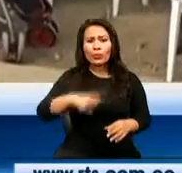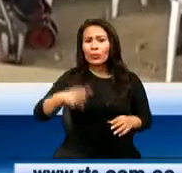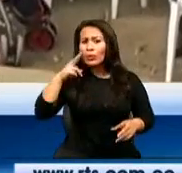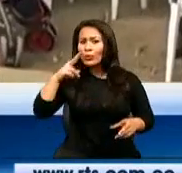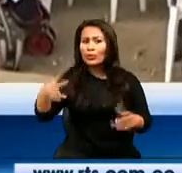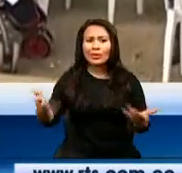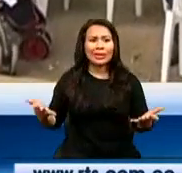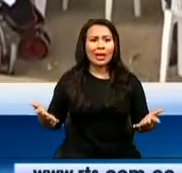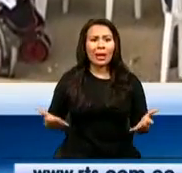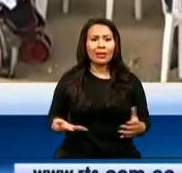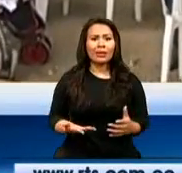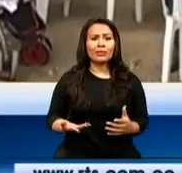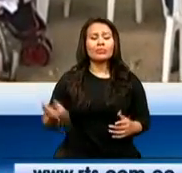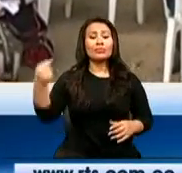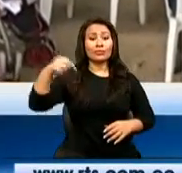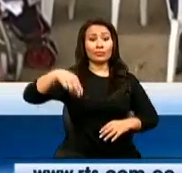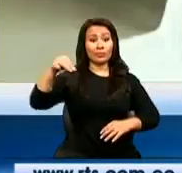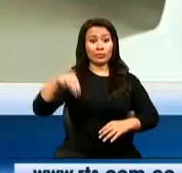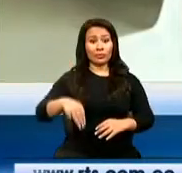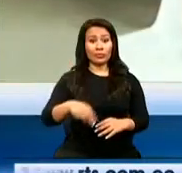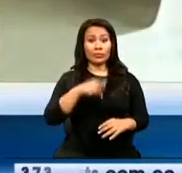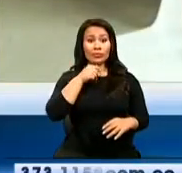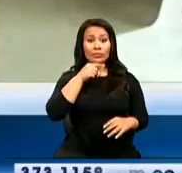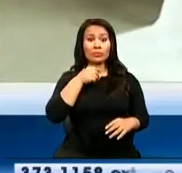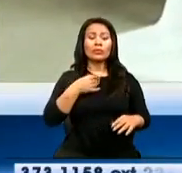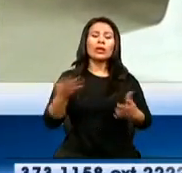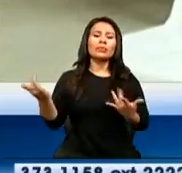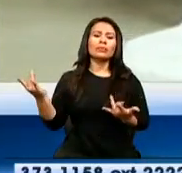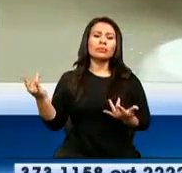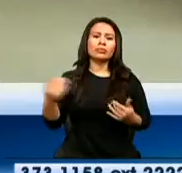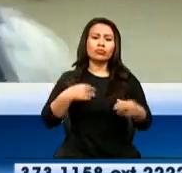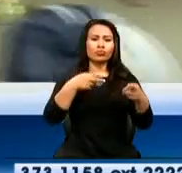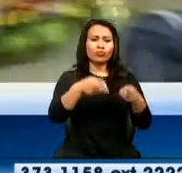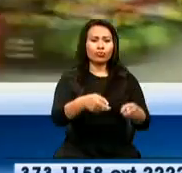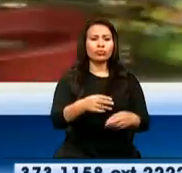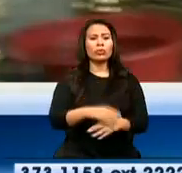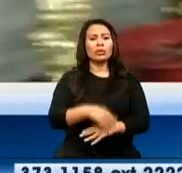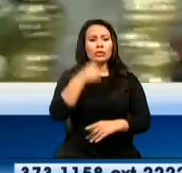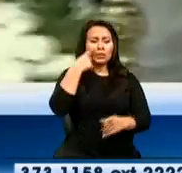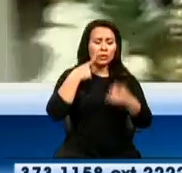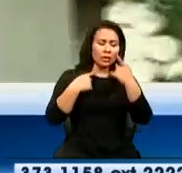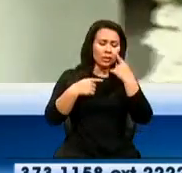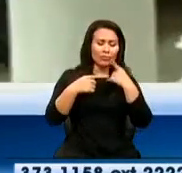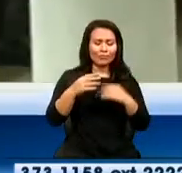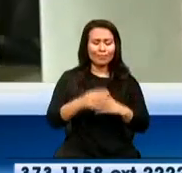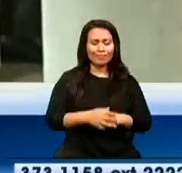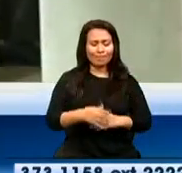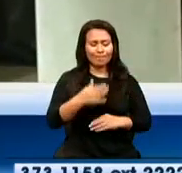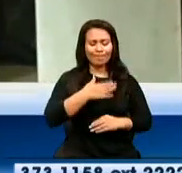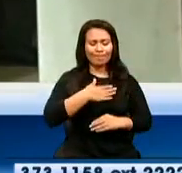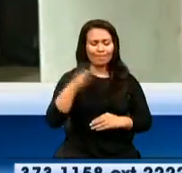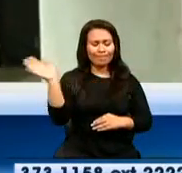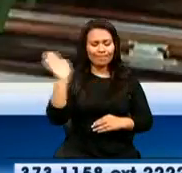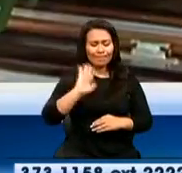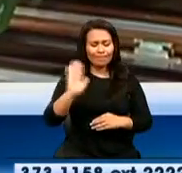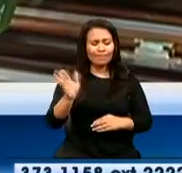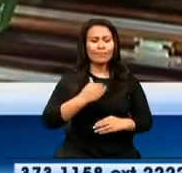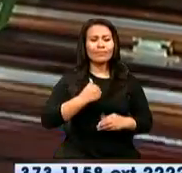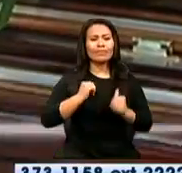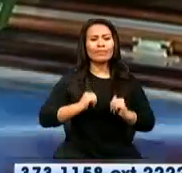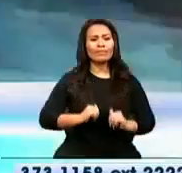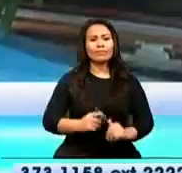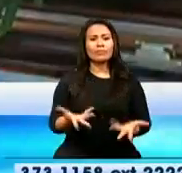Este martes, los allegados de Cruz velaban sus restos en medio del dolor que les representa su partida y el